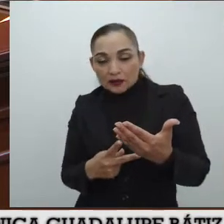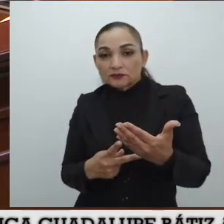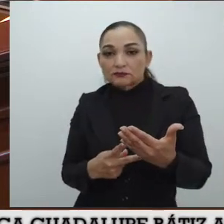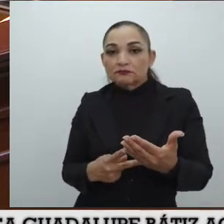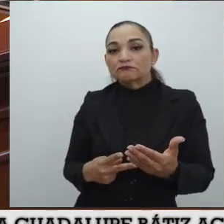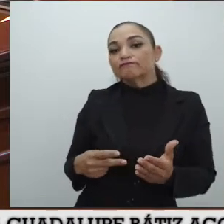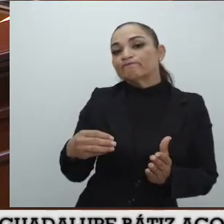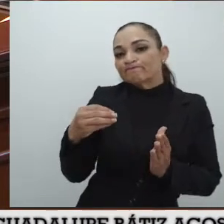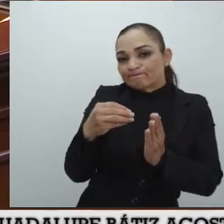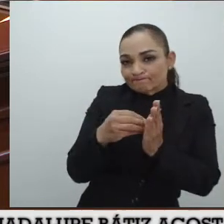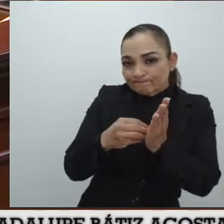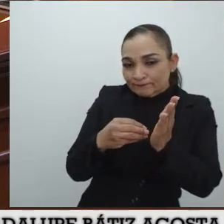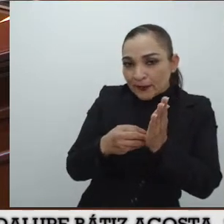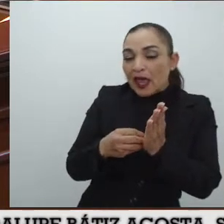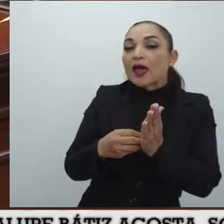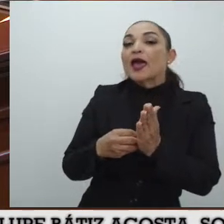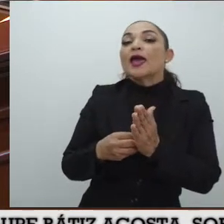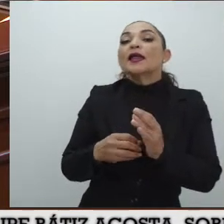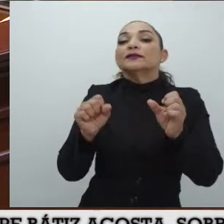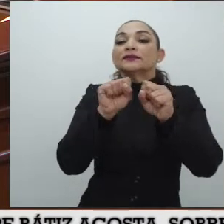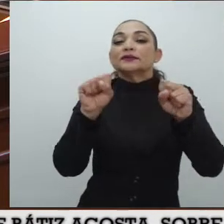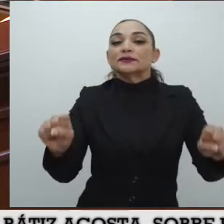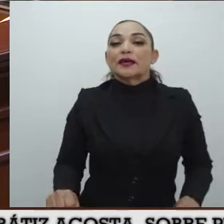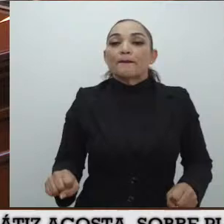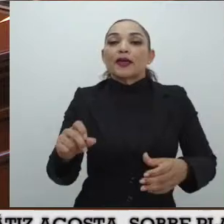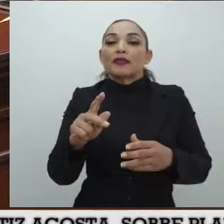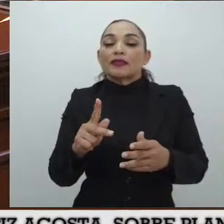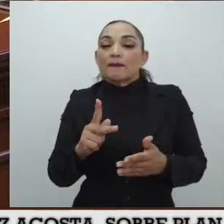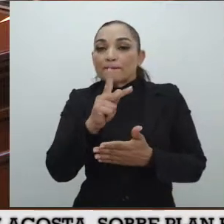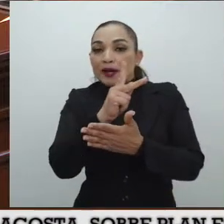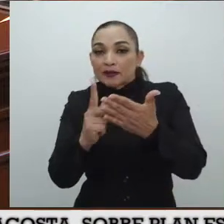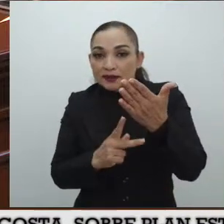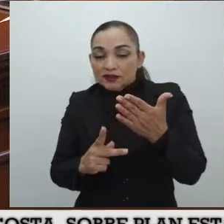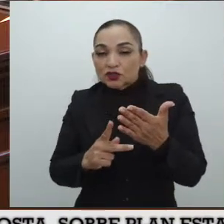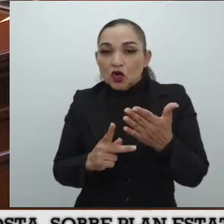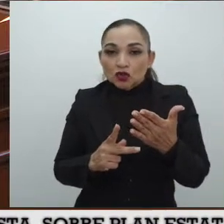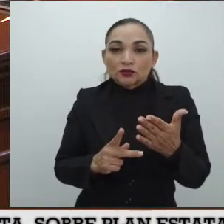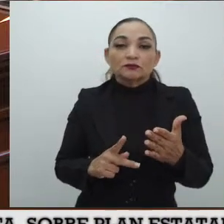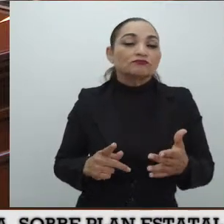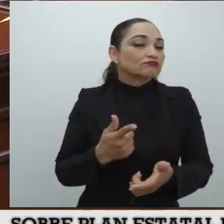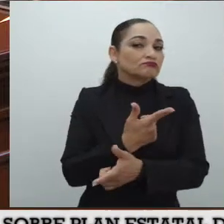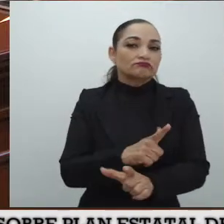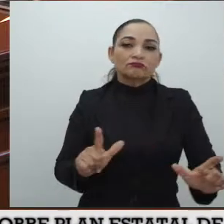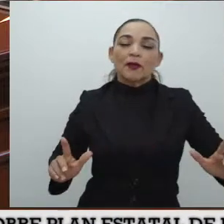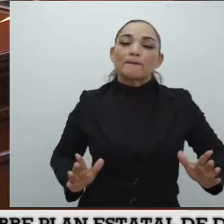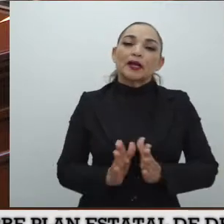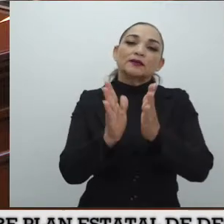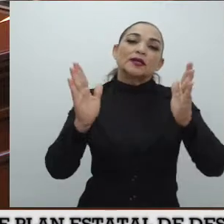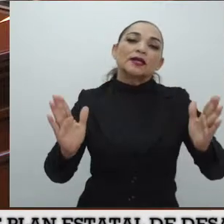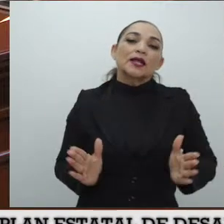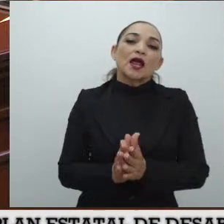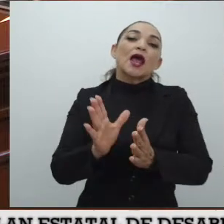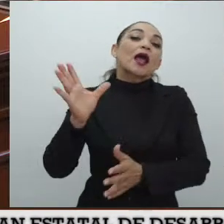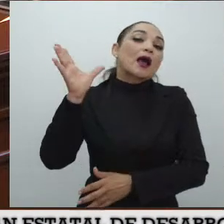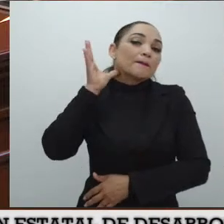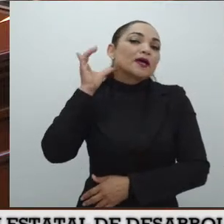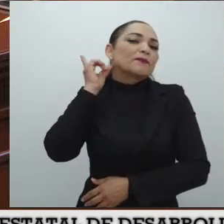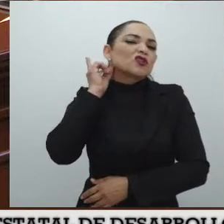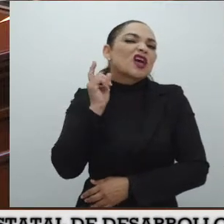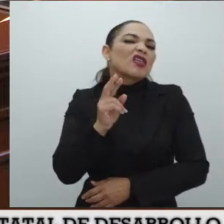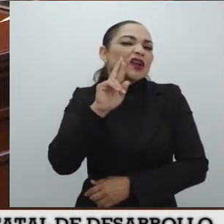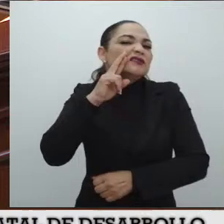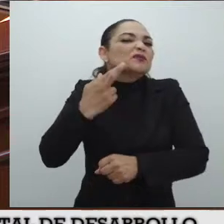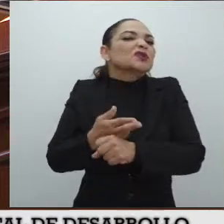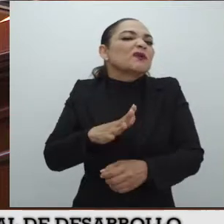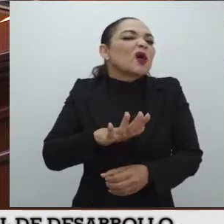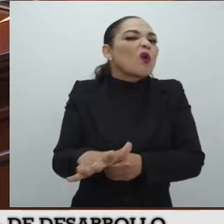sistema de planeación democrática, el Congreso tendrá la siguiente intervención: